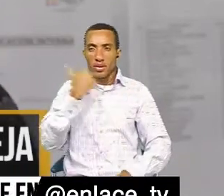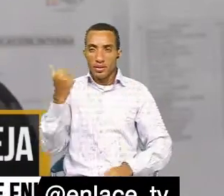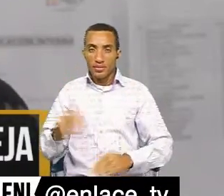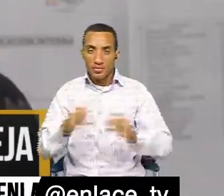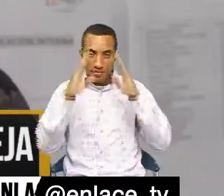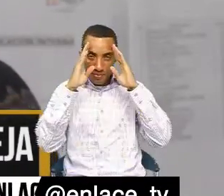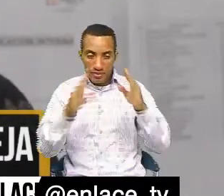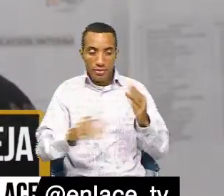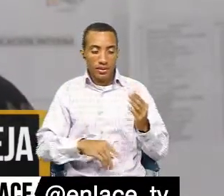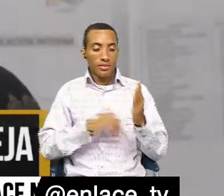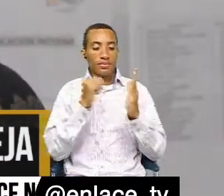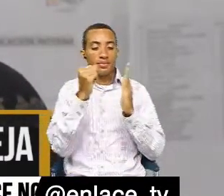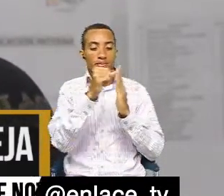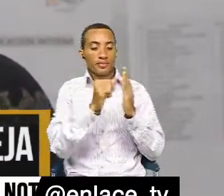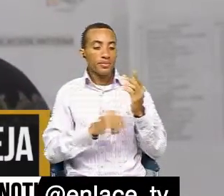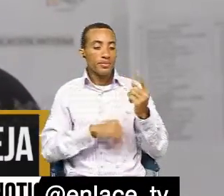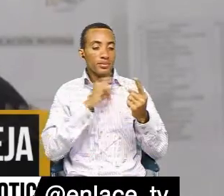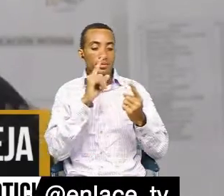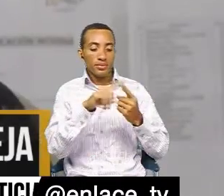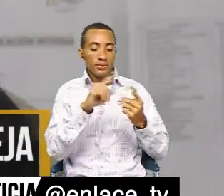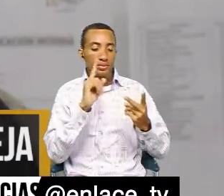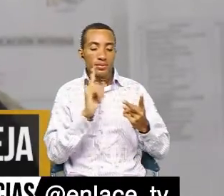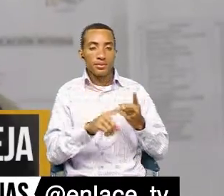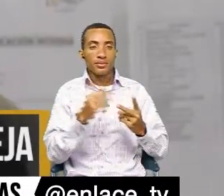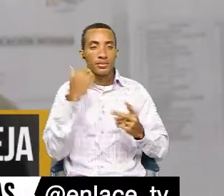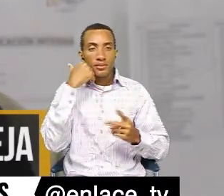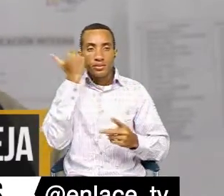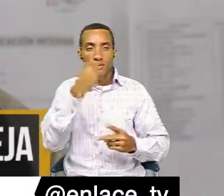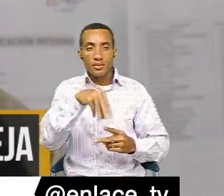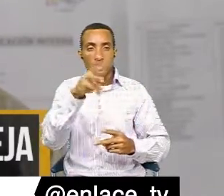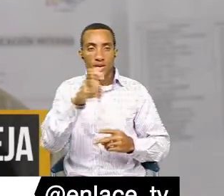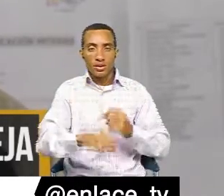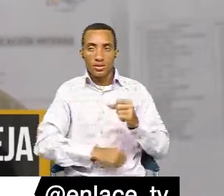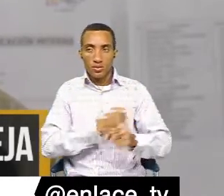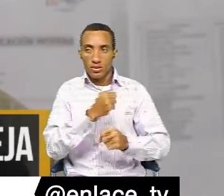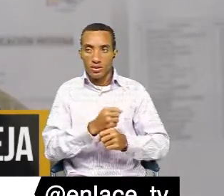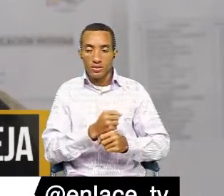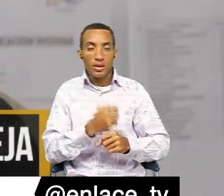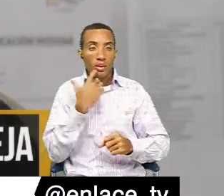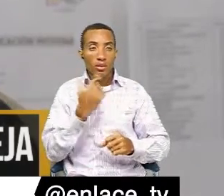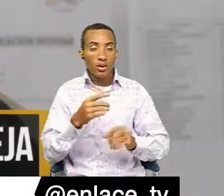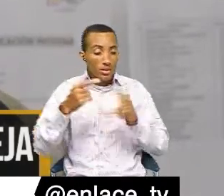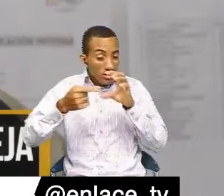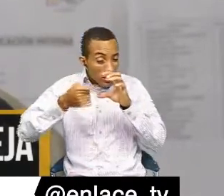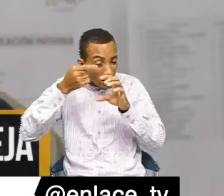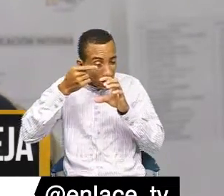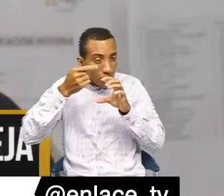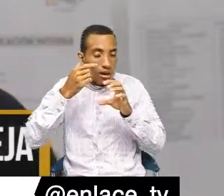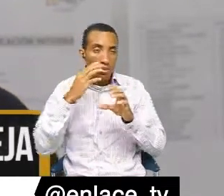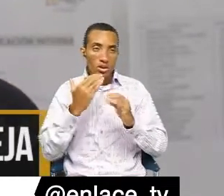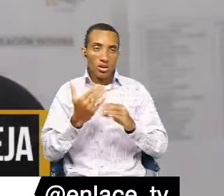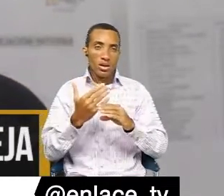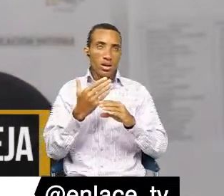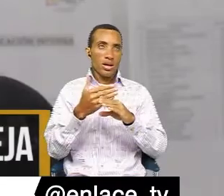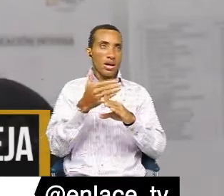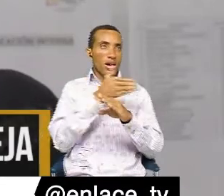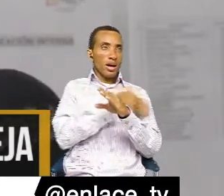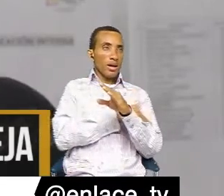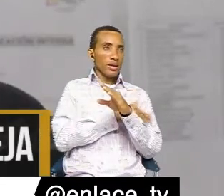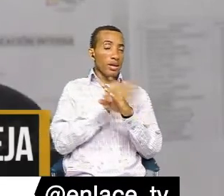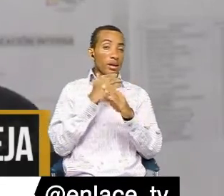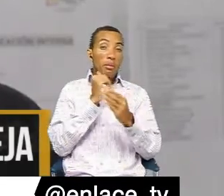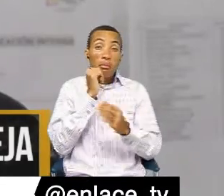de 18 años, básicamente ser mayores de 18 años, y si tienen y si usan lentes de contacto, suspenderlos, ojalá desde el día anterior a